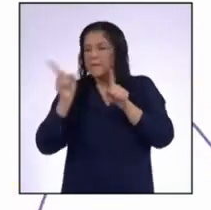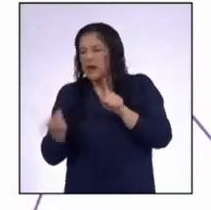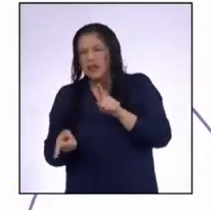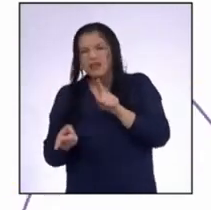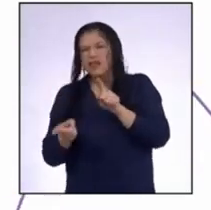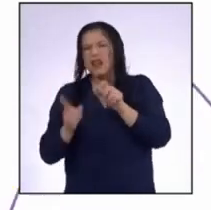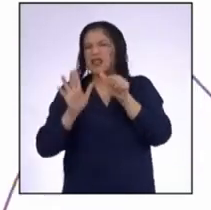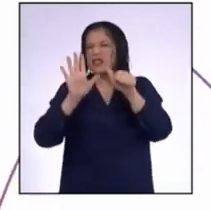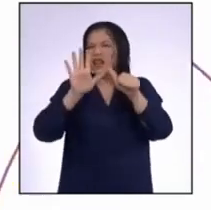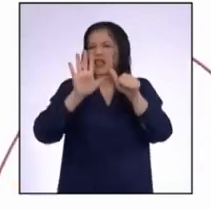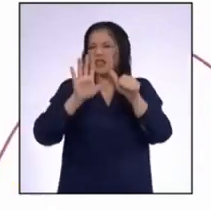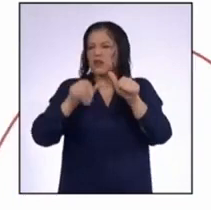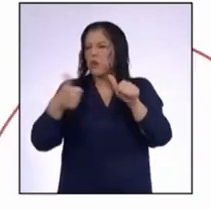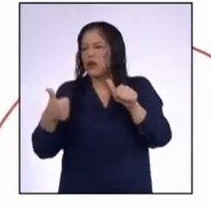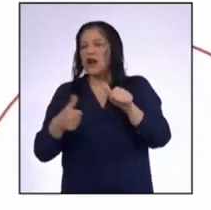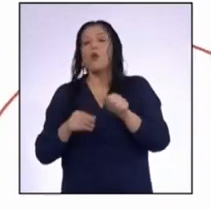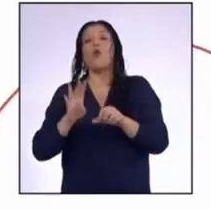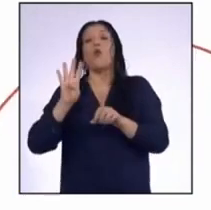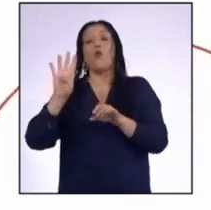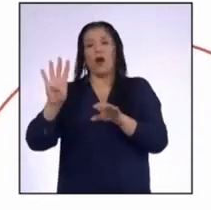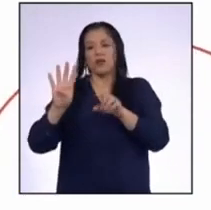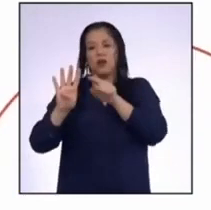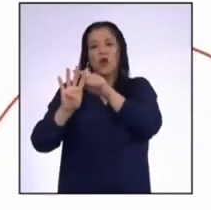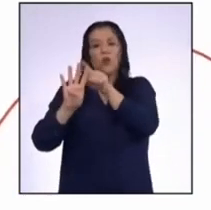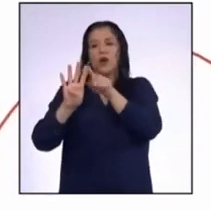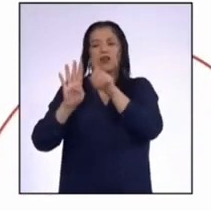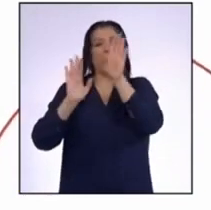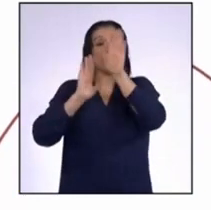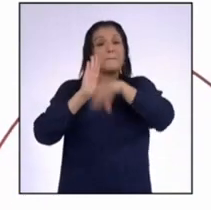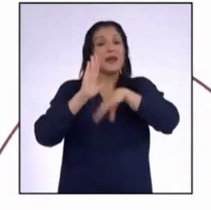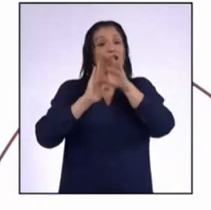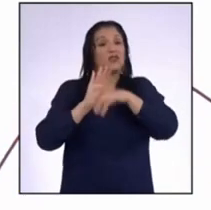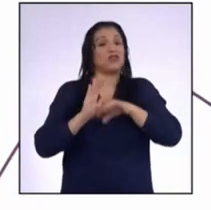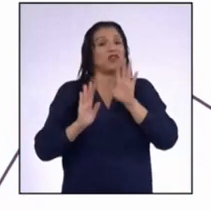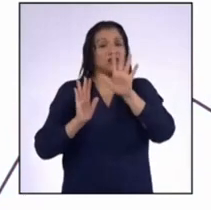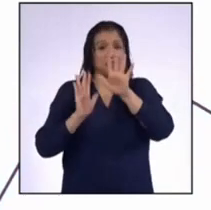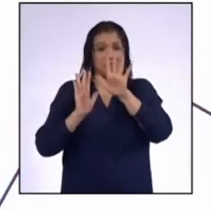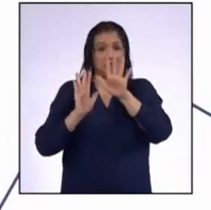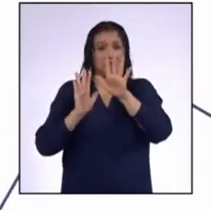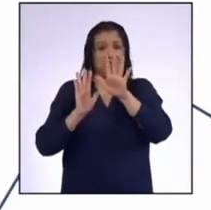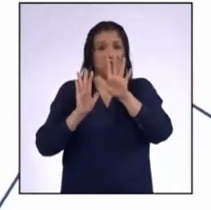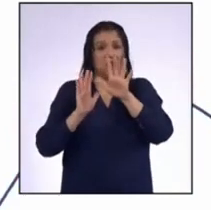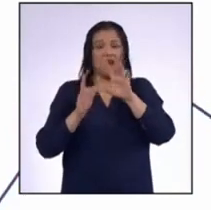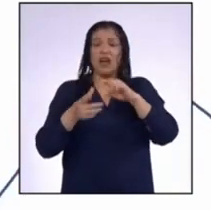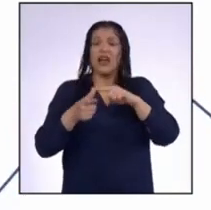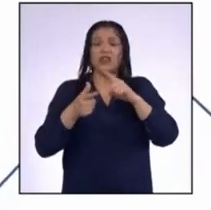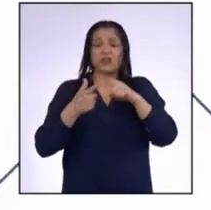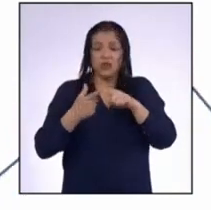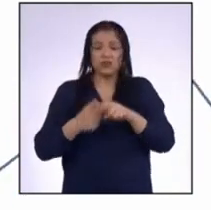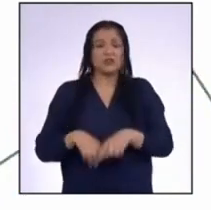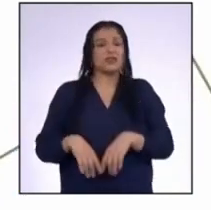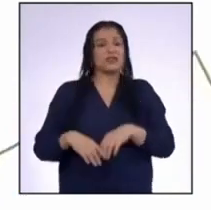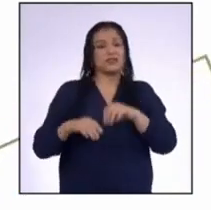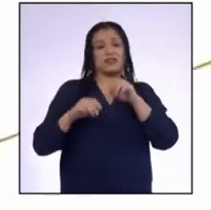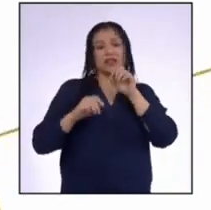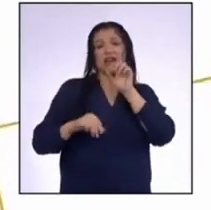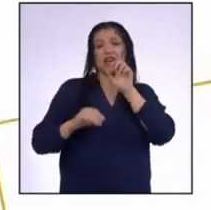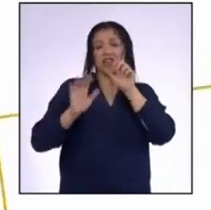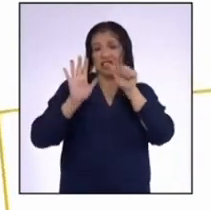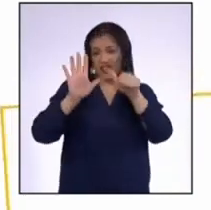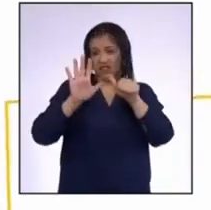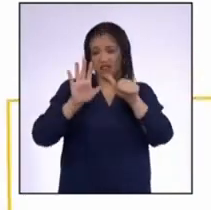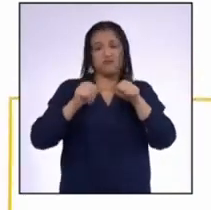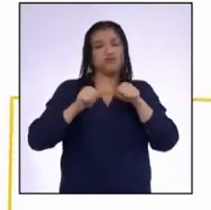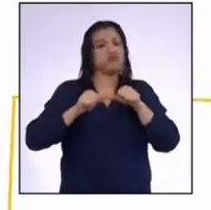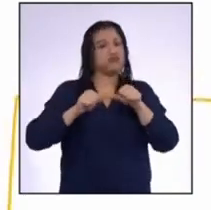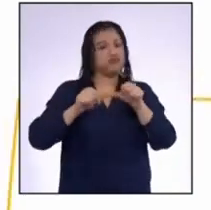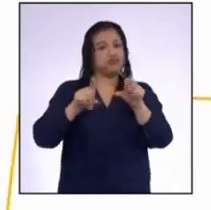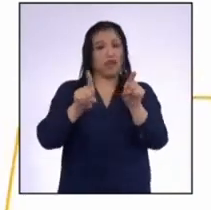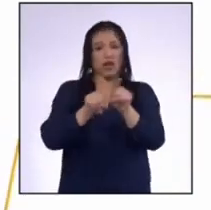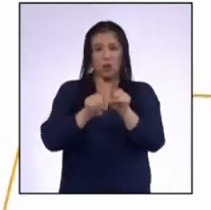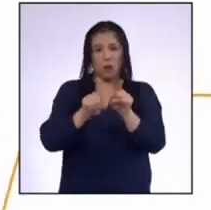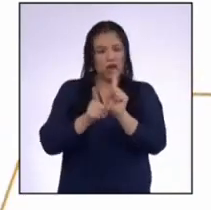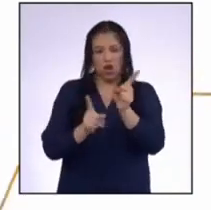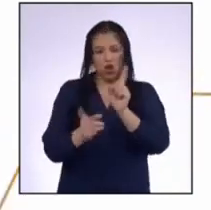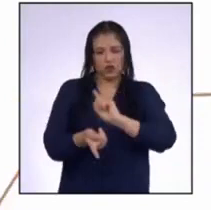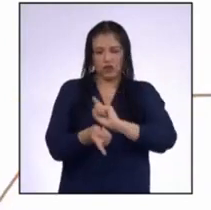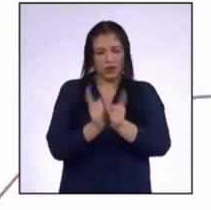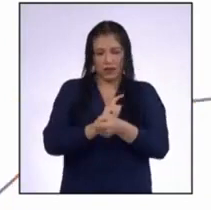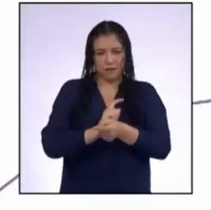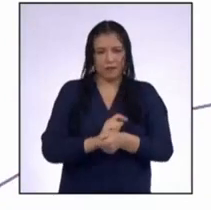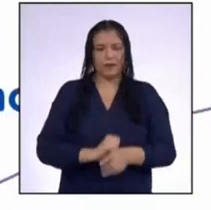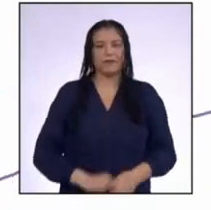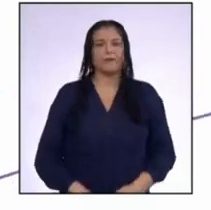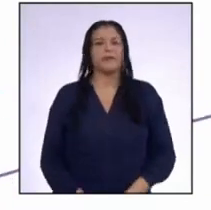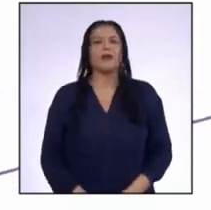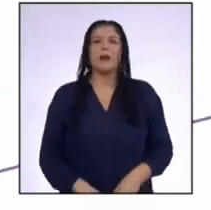a ella, el 4. Como el 4 es menor que 5, entonces la cifra a redondear mantiene su valor. Sigue siendo